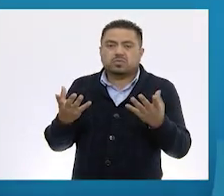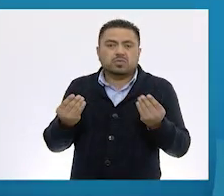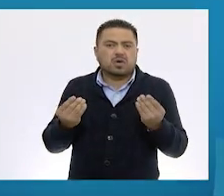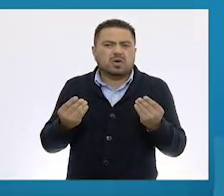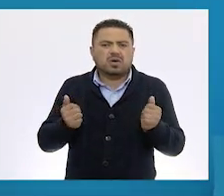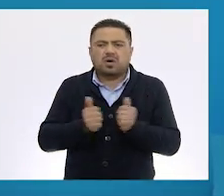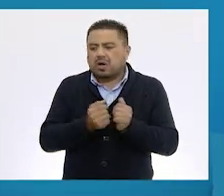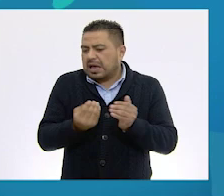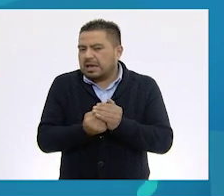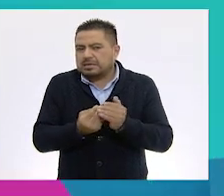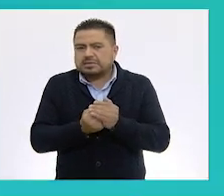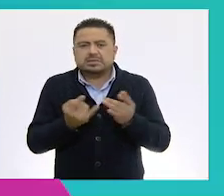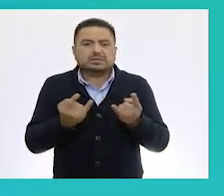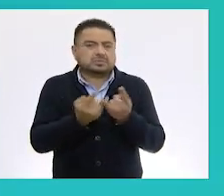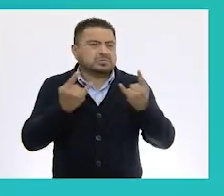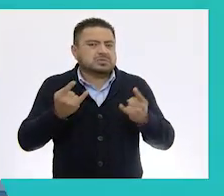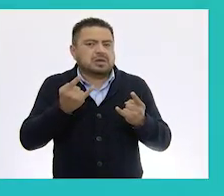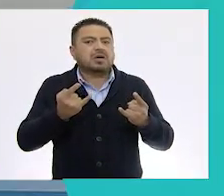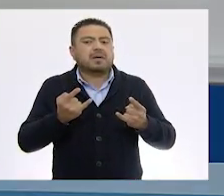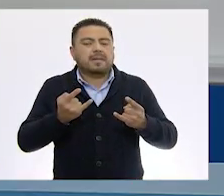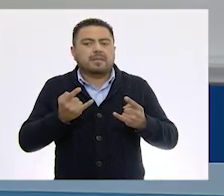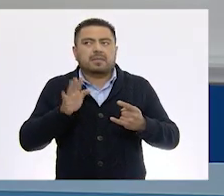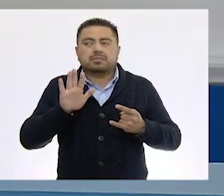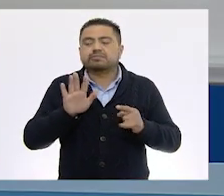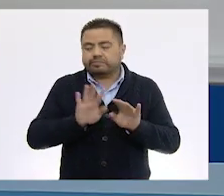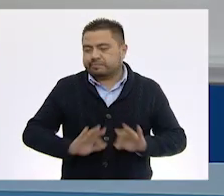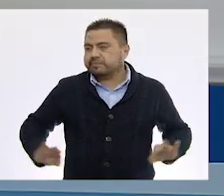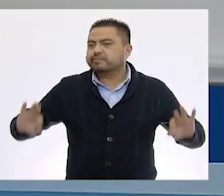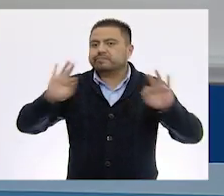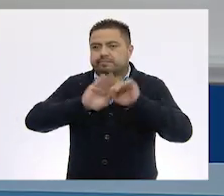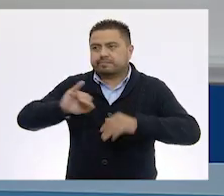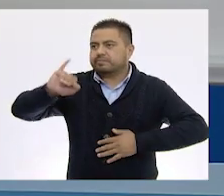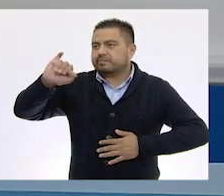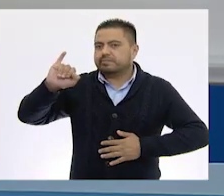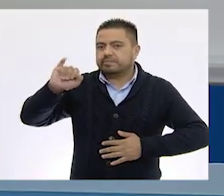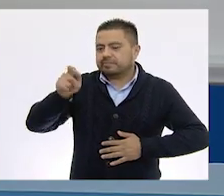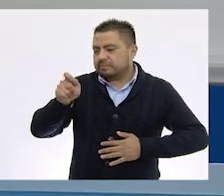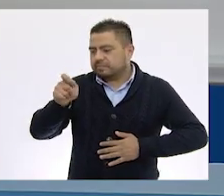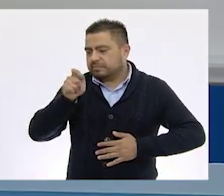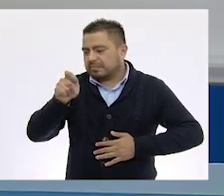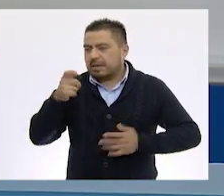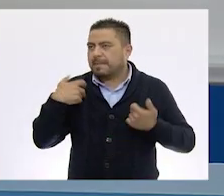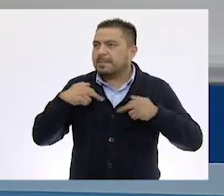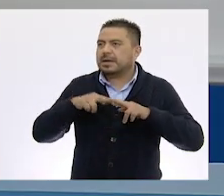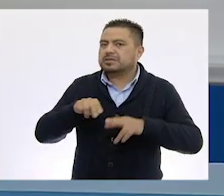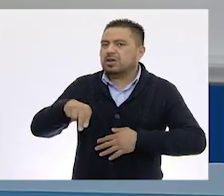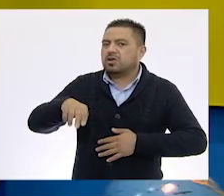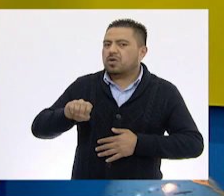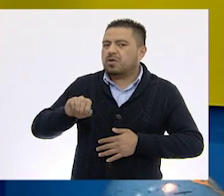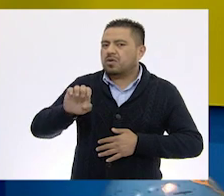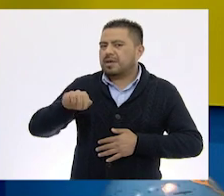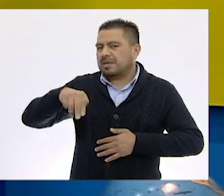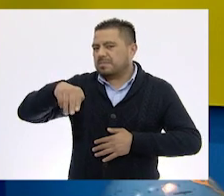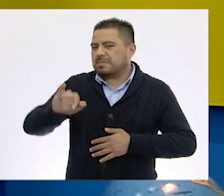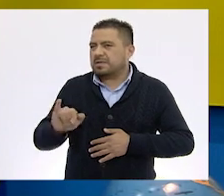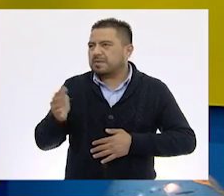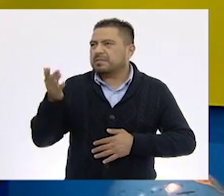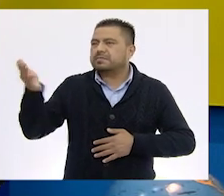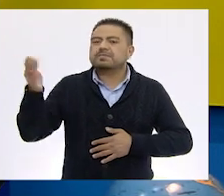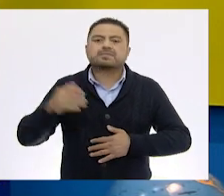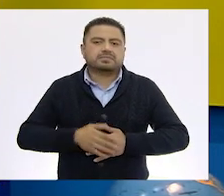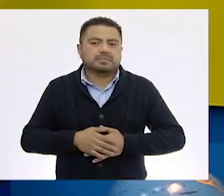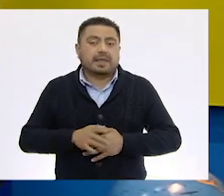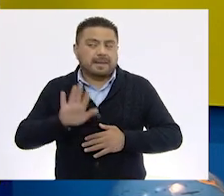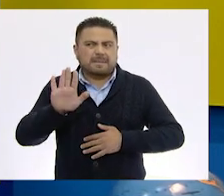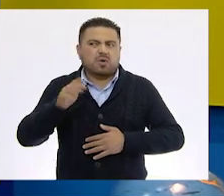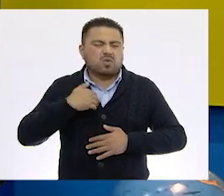atención en sus clases de historia. Elemental, mi querida detective maestra Noemí. Maestra,